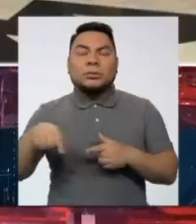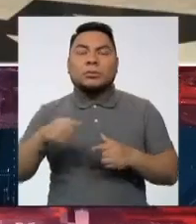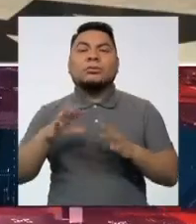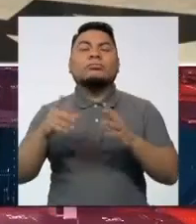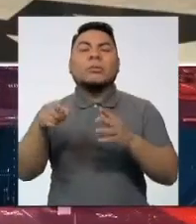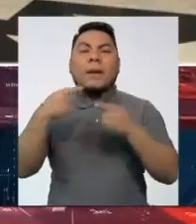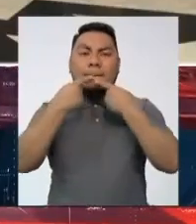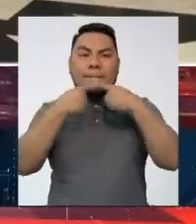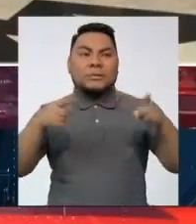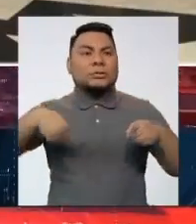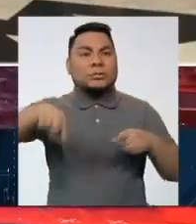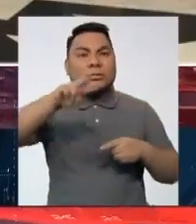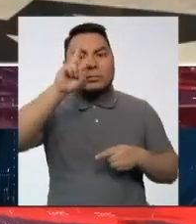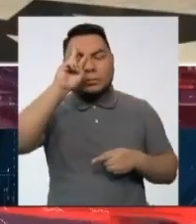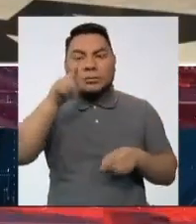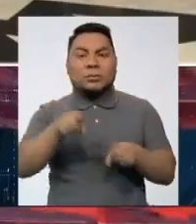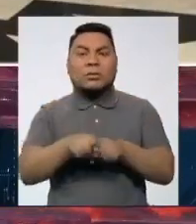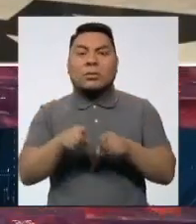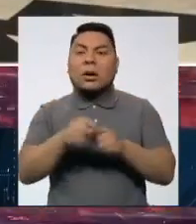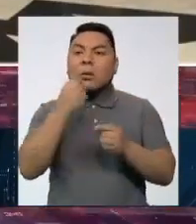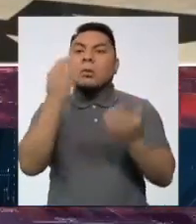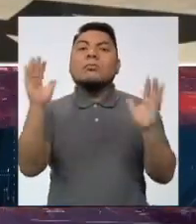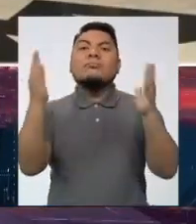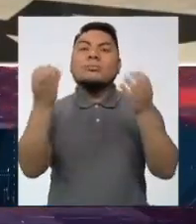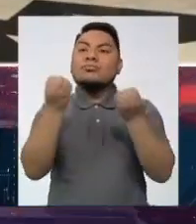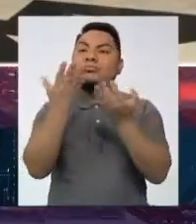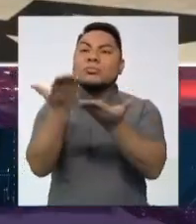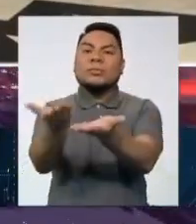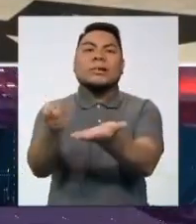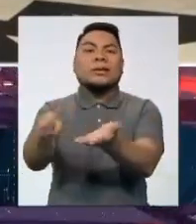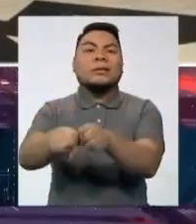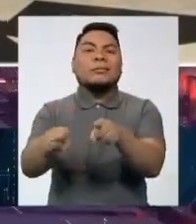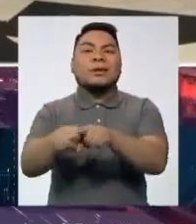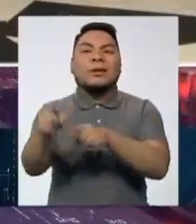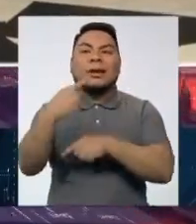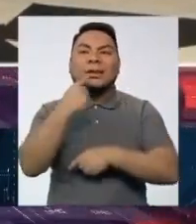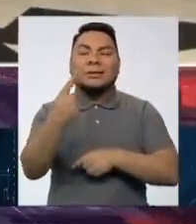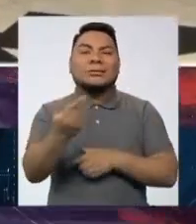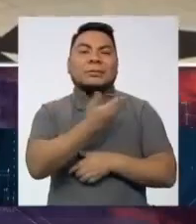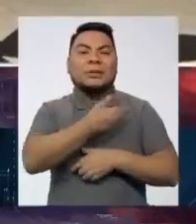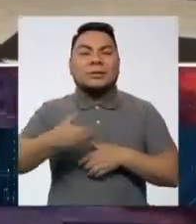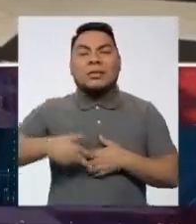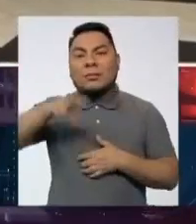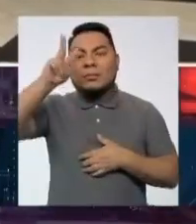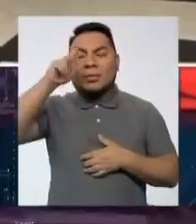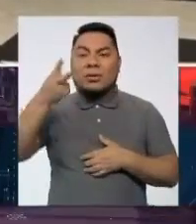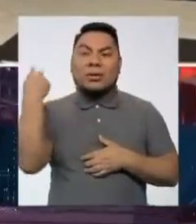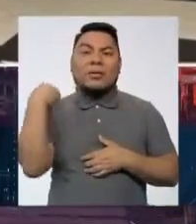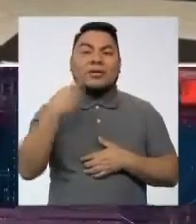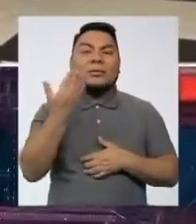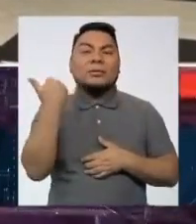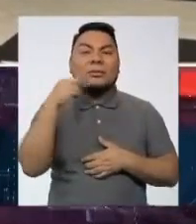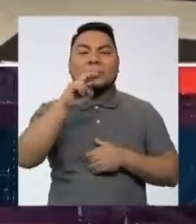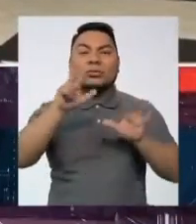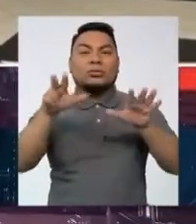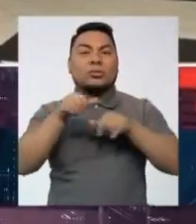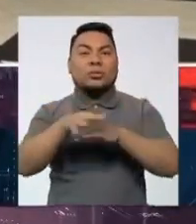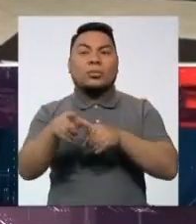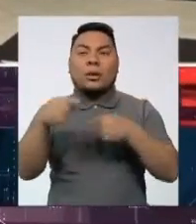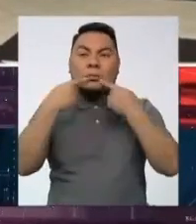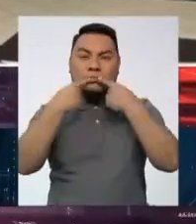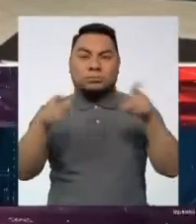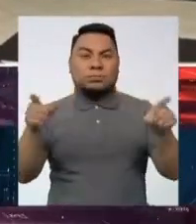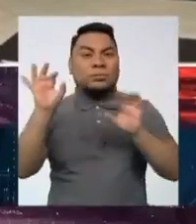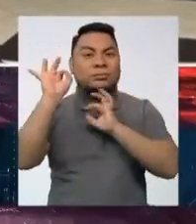el mensaje a la nación brindada por el presidente de la República el último 28 de julio, que se centró pues en la